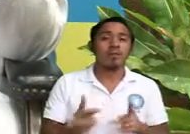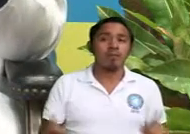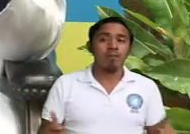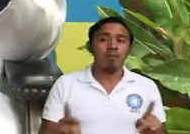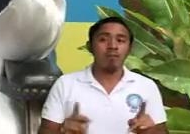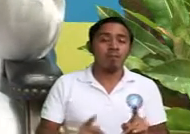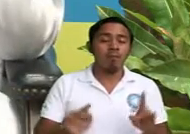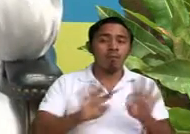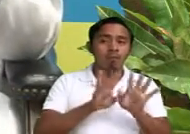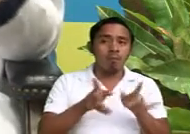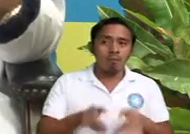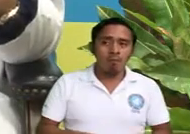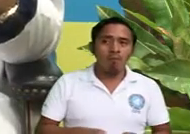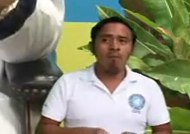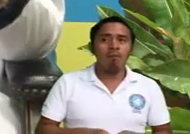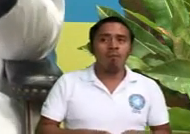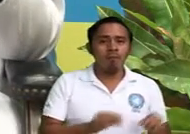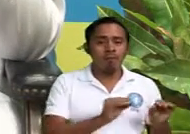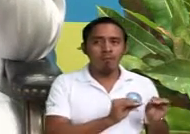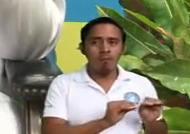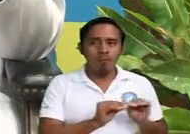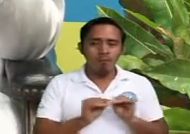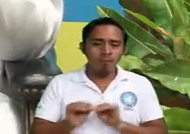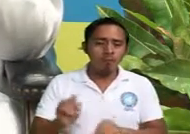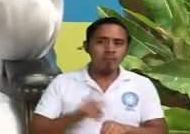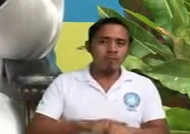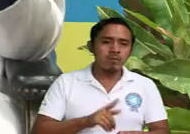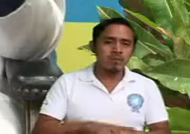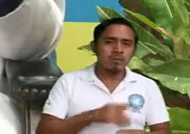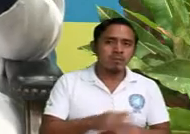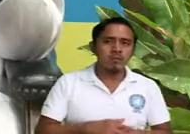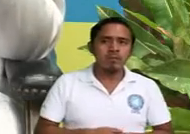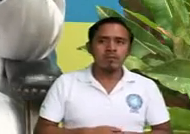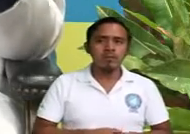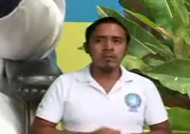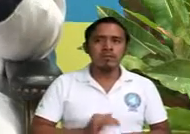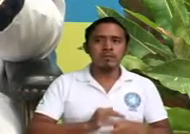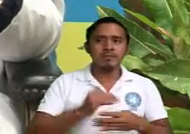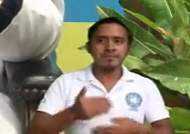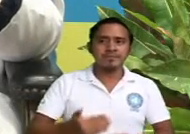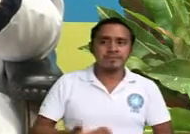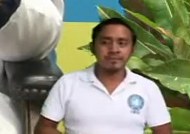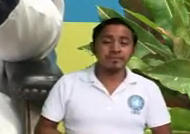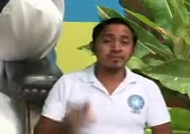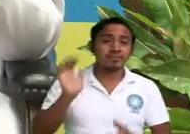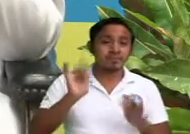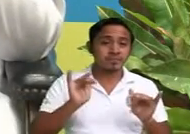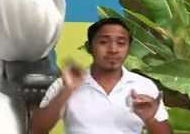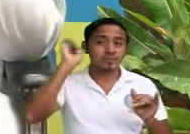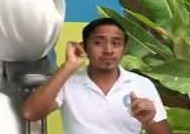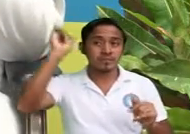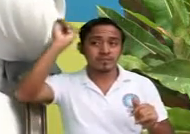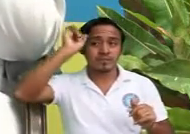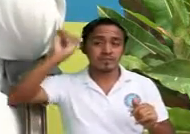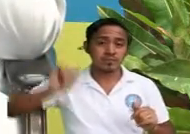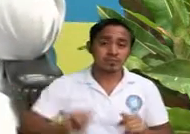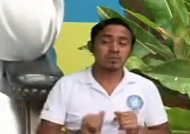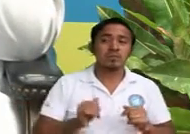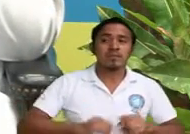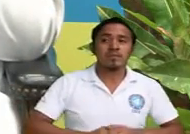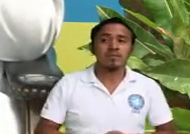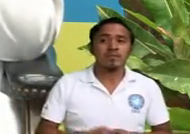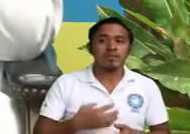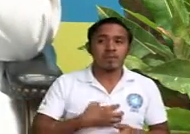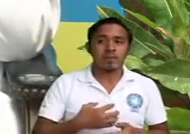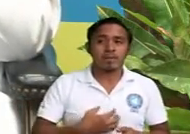las mujeres están postergando su periodo de embarazo, es decir, se embarazan a edades un poco más adultas. Entonces, esto hace que los